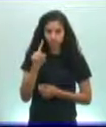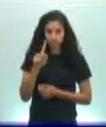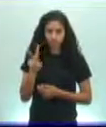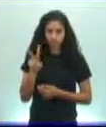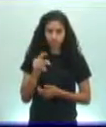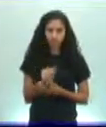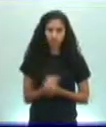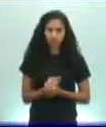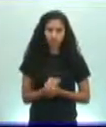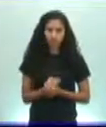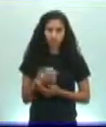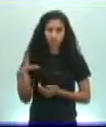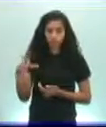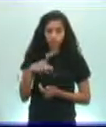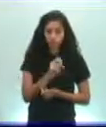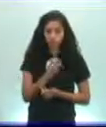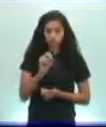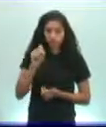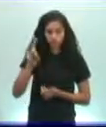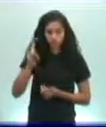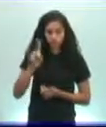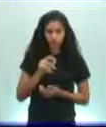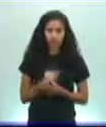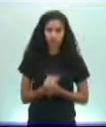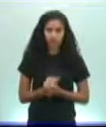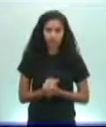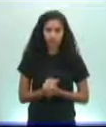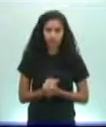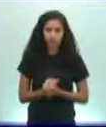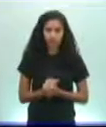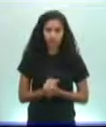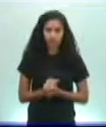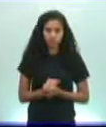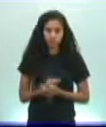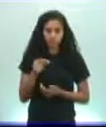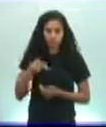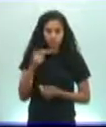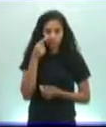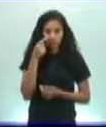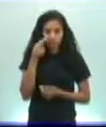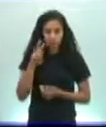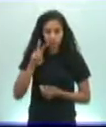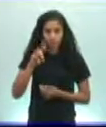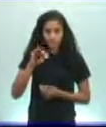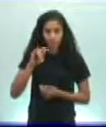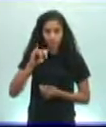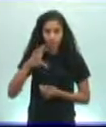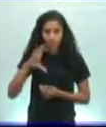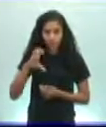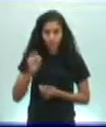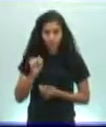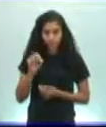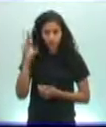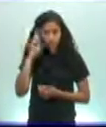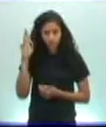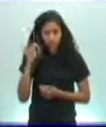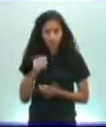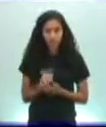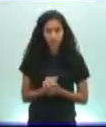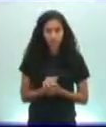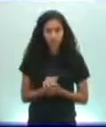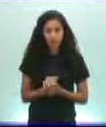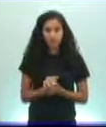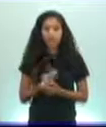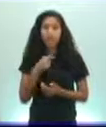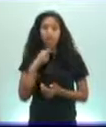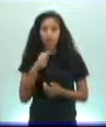11, 12. En total tenemos 12 aristas. Ahora los vértices. ¿Recuerdas qué es un vértice? Claro,